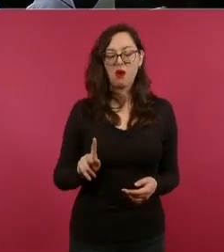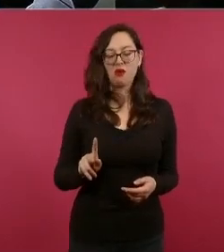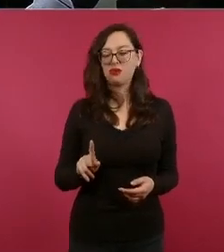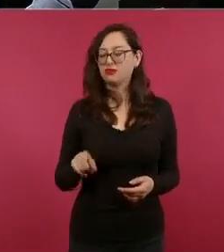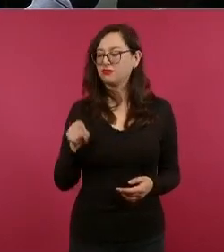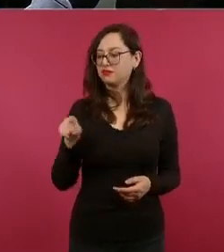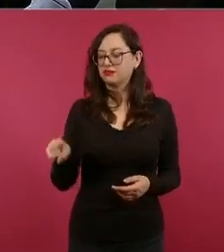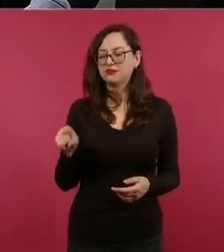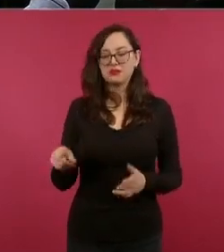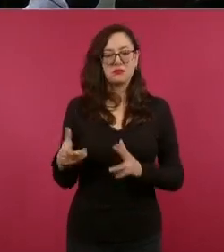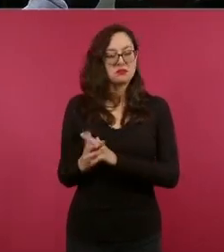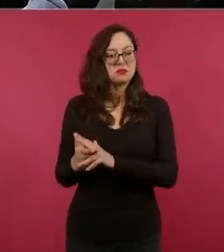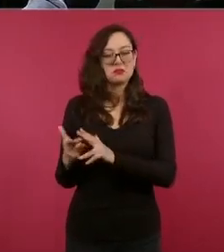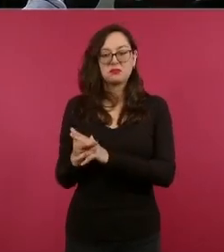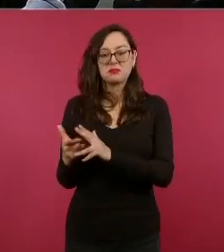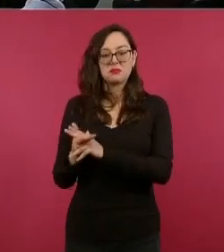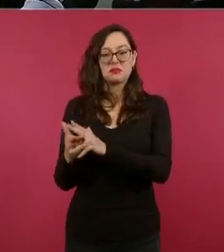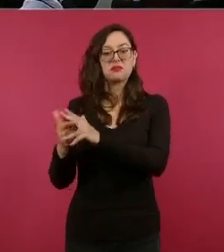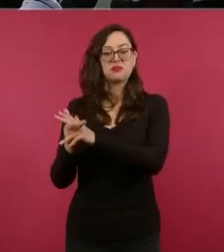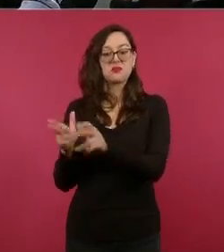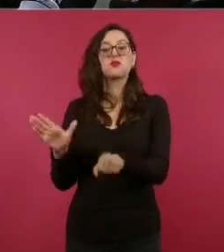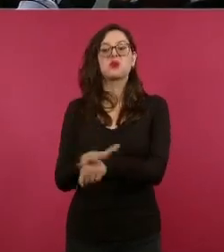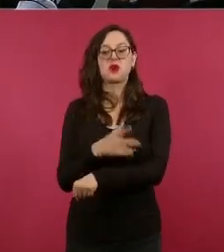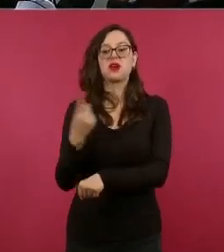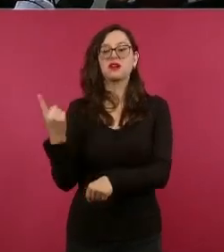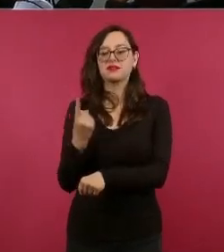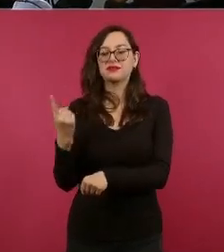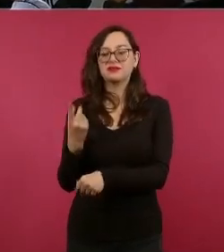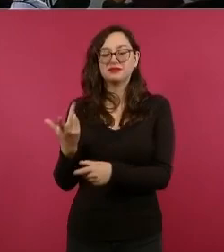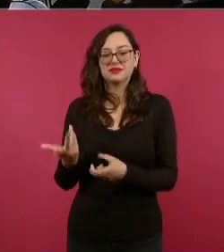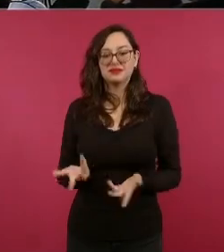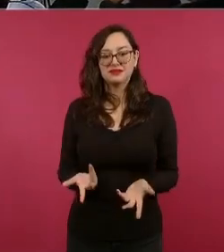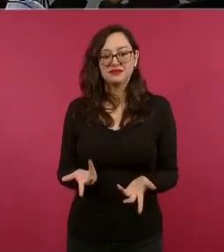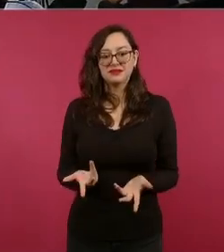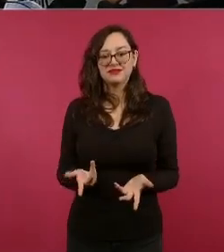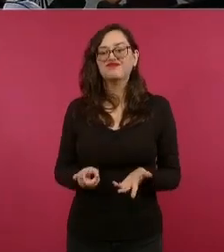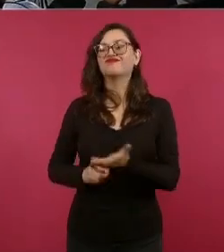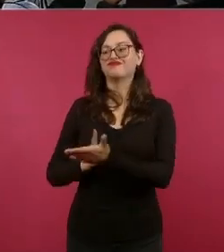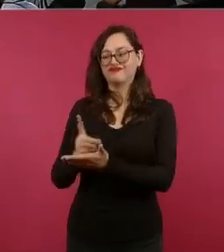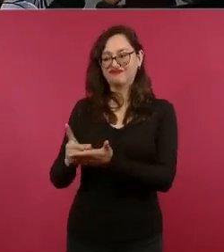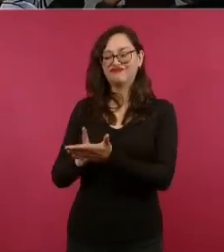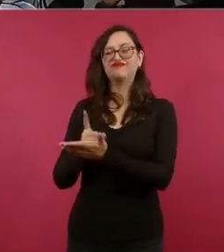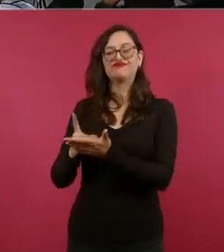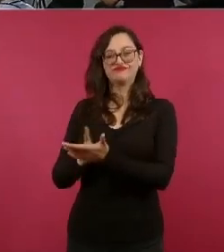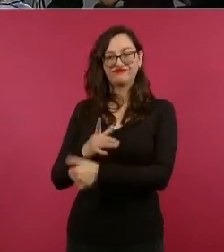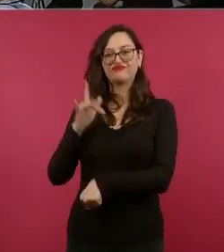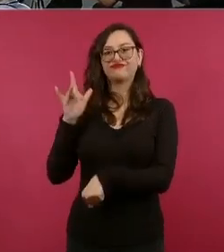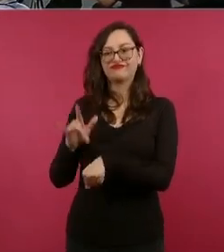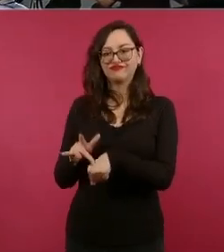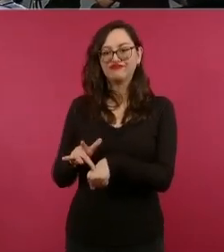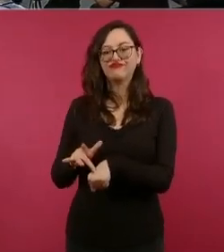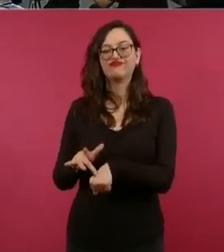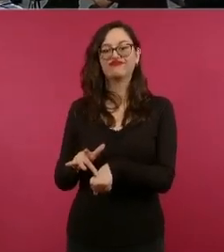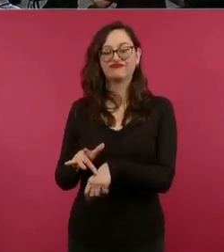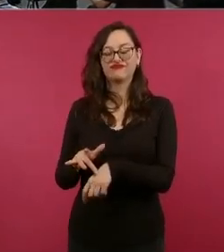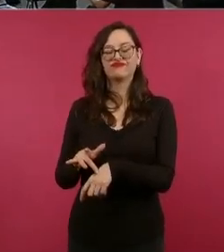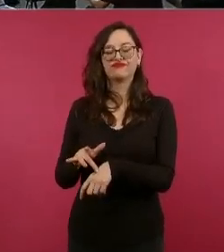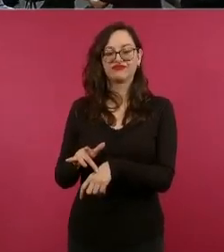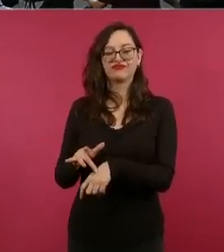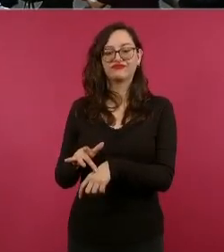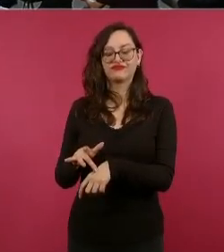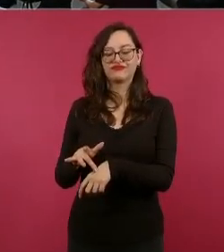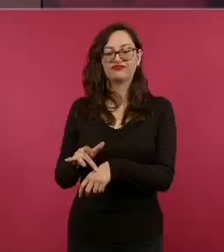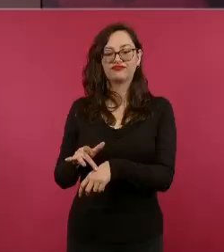de… Entonces, ¿por qué? El consumo, y no